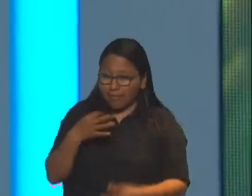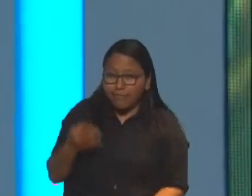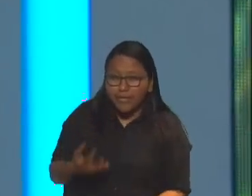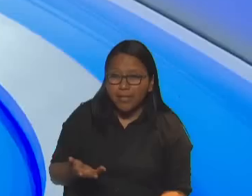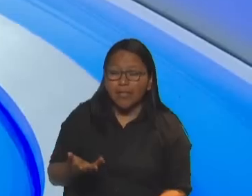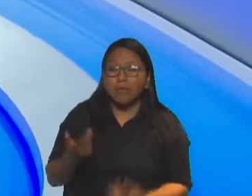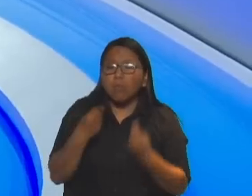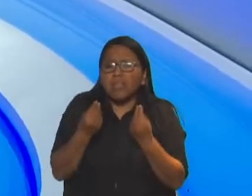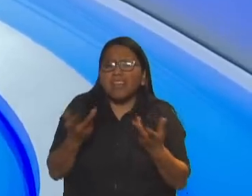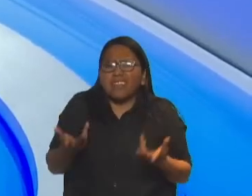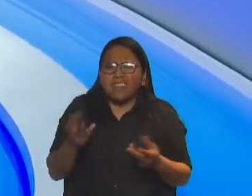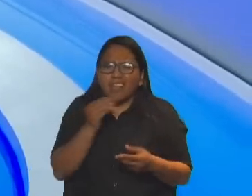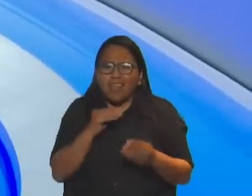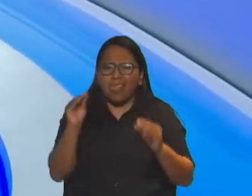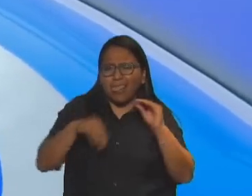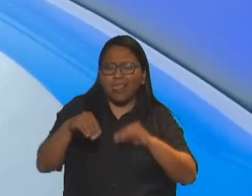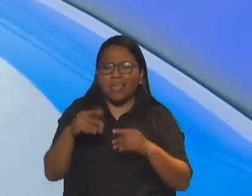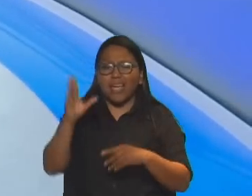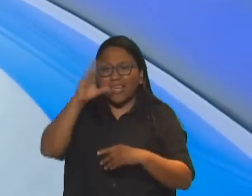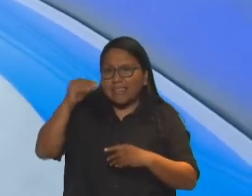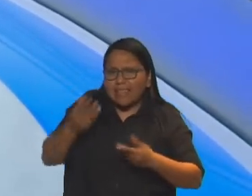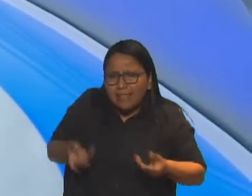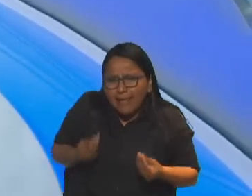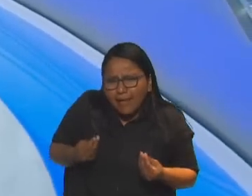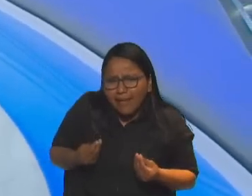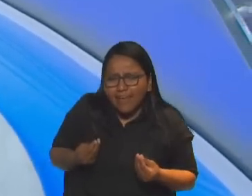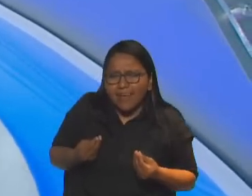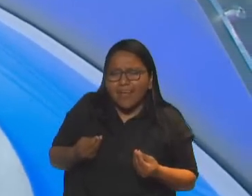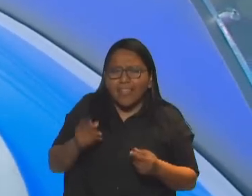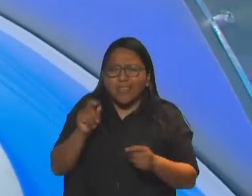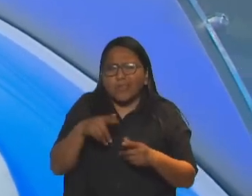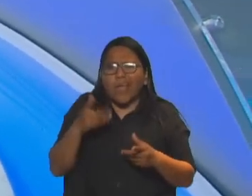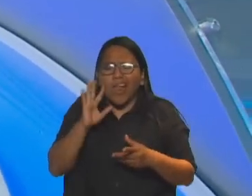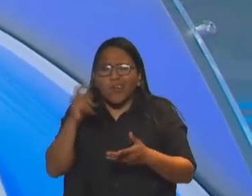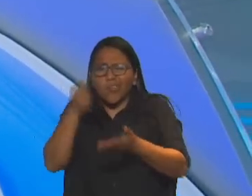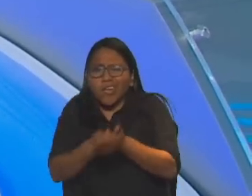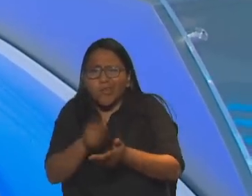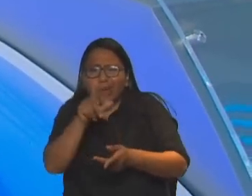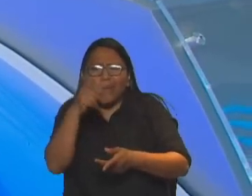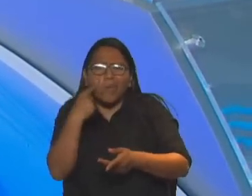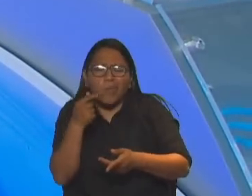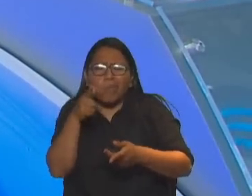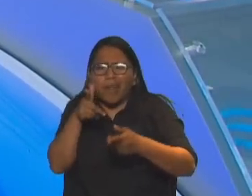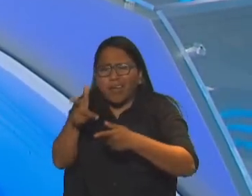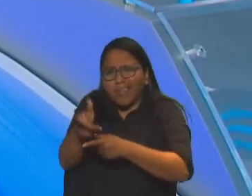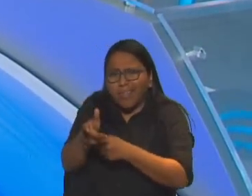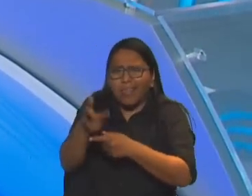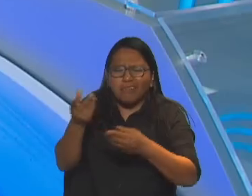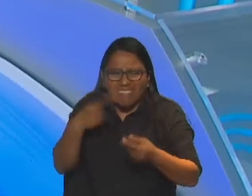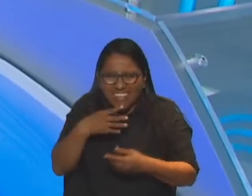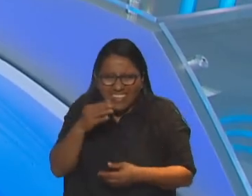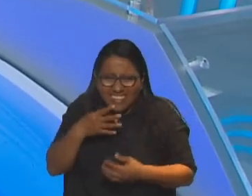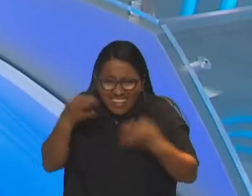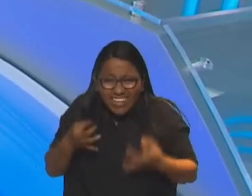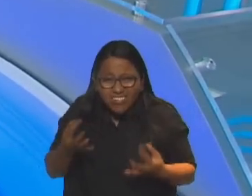quiere decir que fue una pantomima quien christina a alguien de su riñón contra todo este pibe para que haga eso en serio